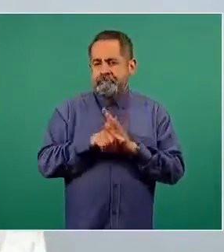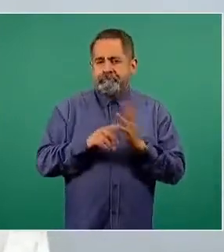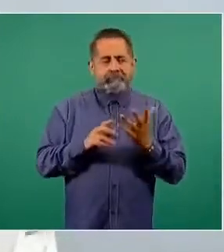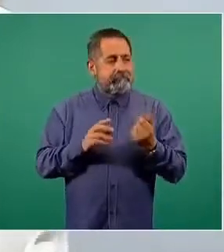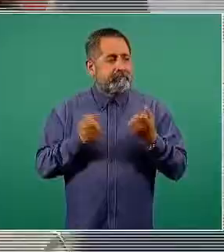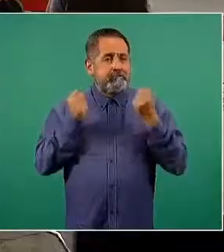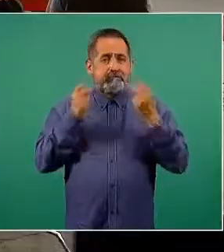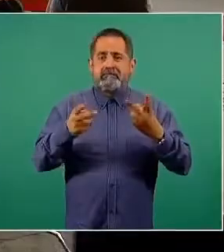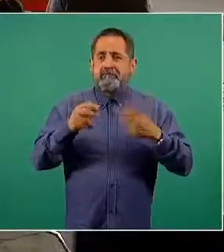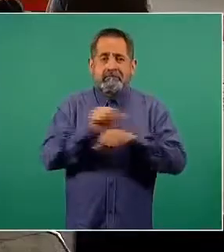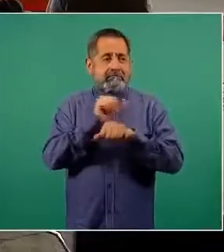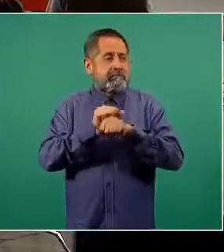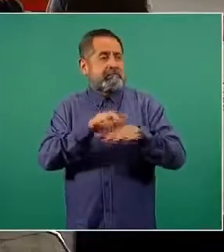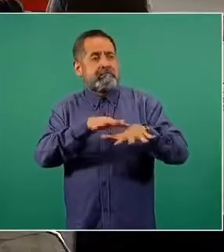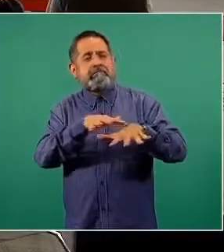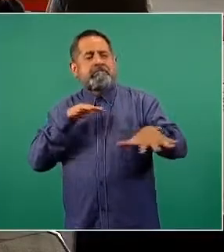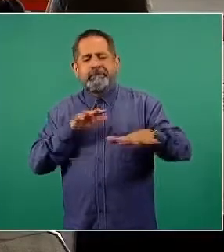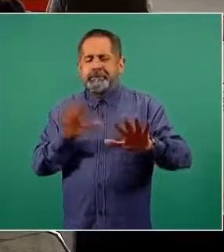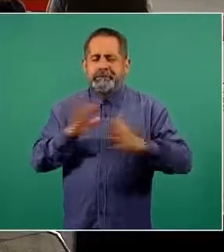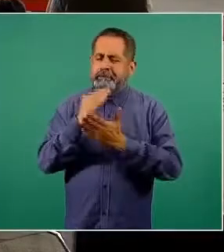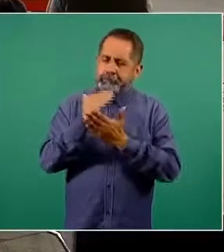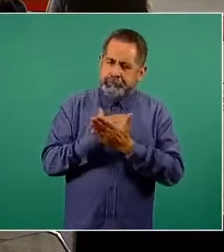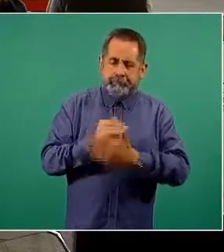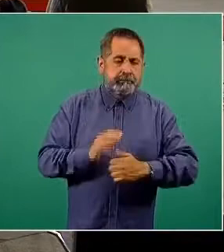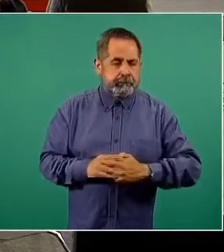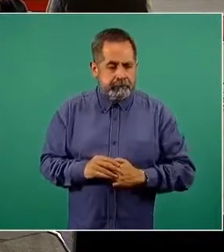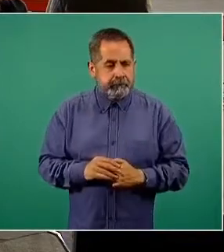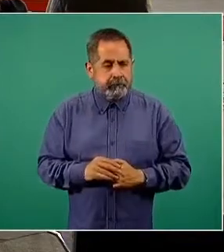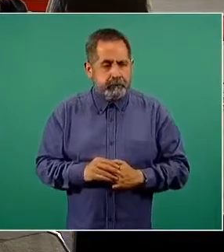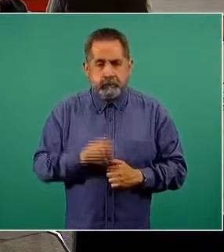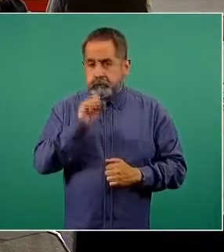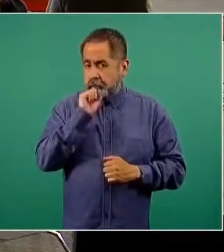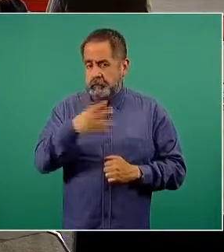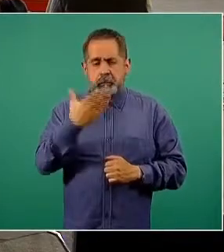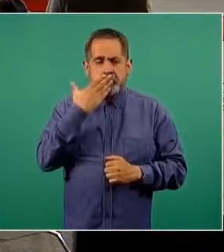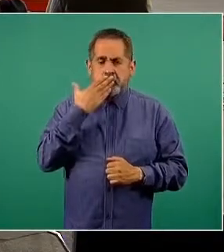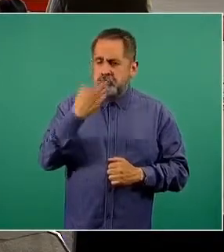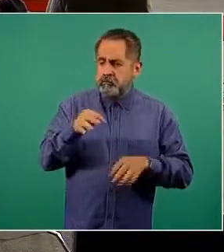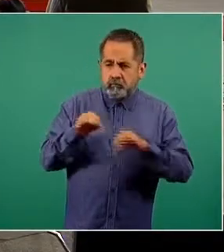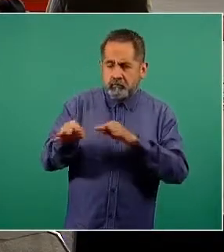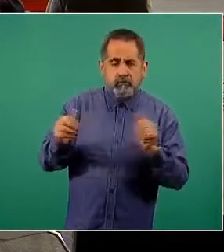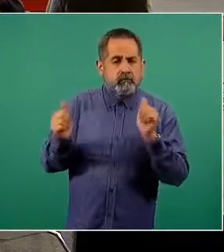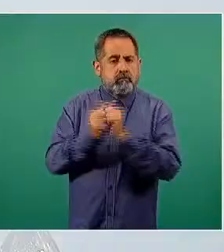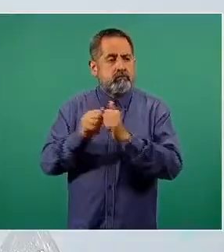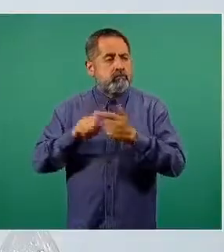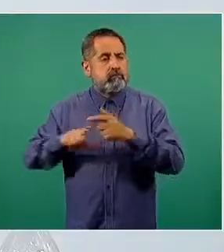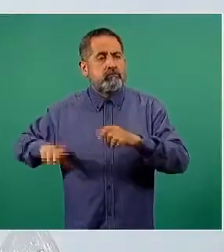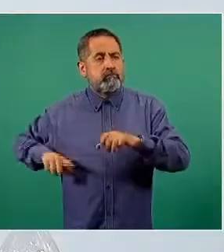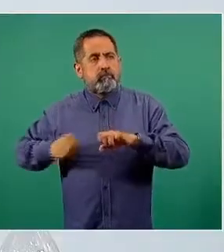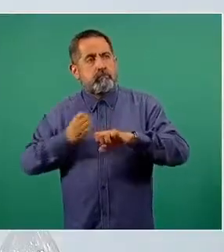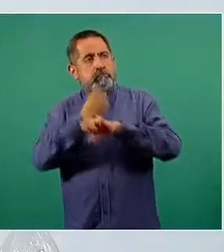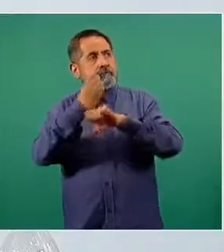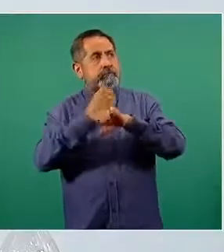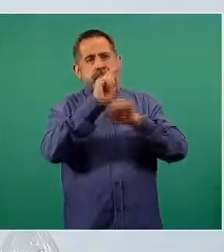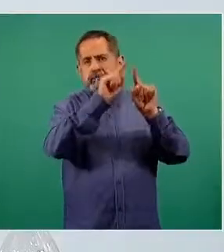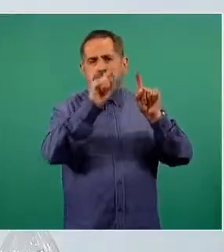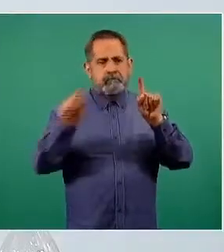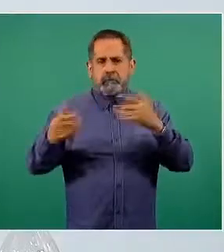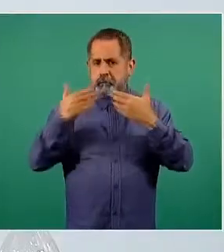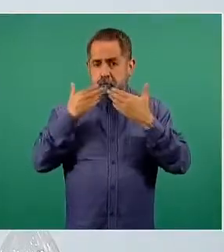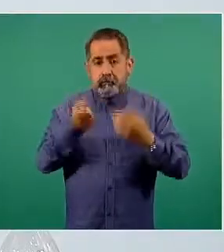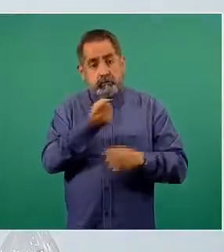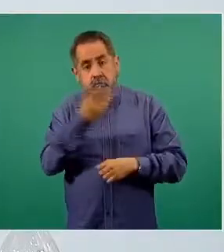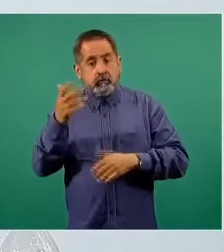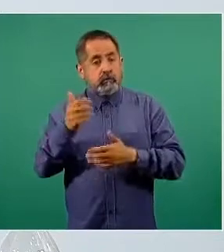tantos vehículos automotores. También hemos tenido una muy buena respuesta de parte de los gobiernos locales. Ya son muchas las